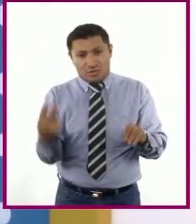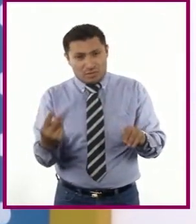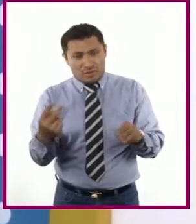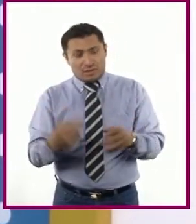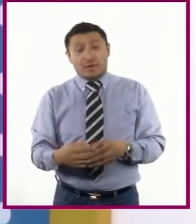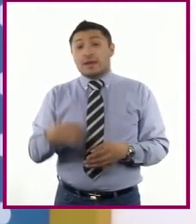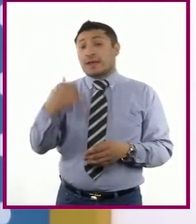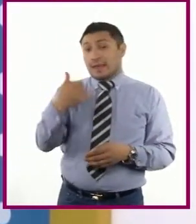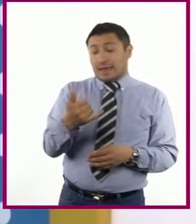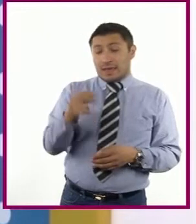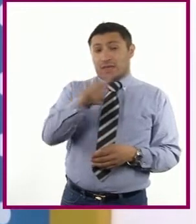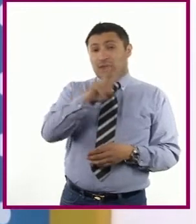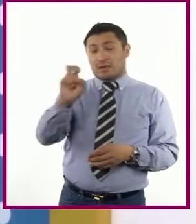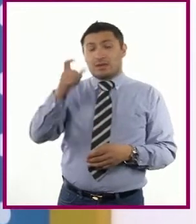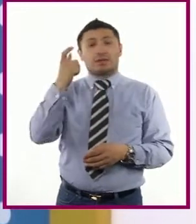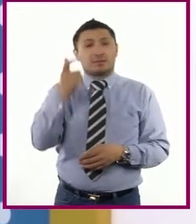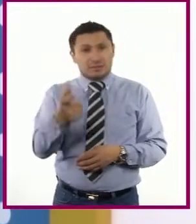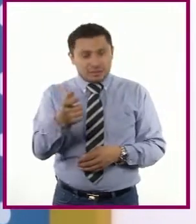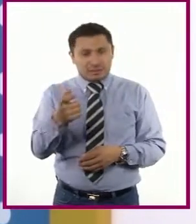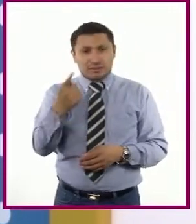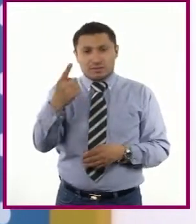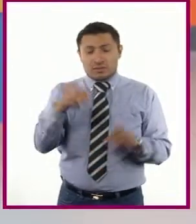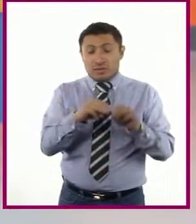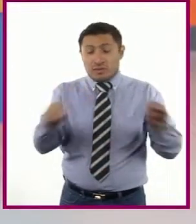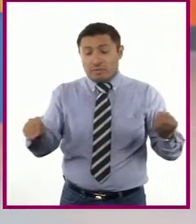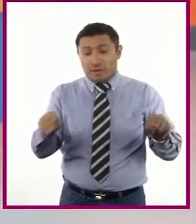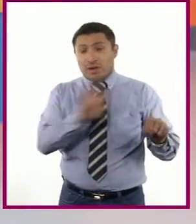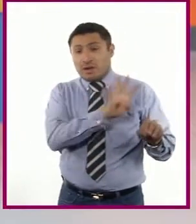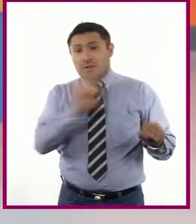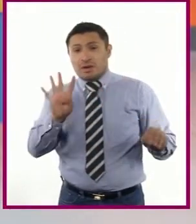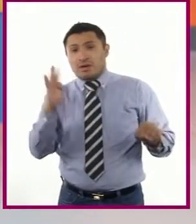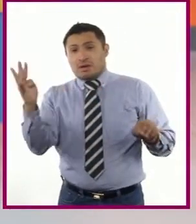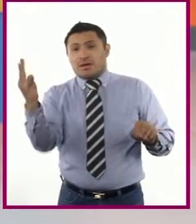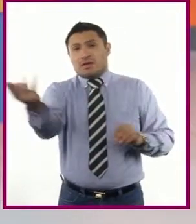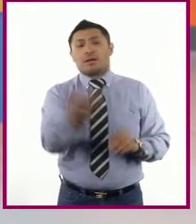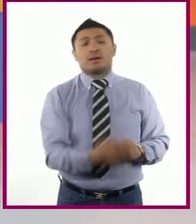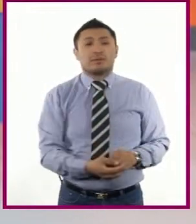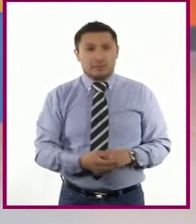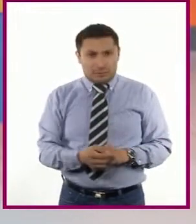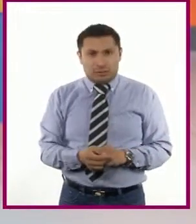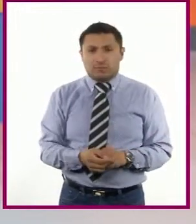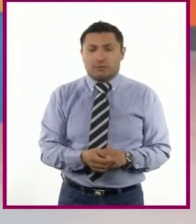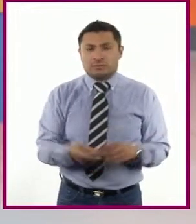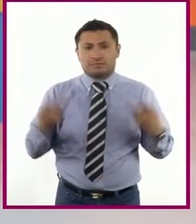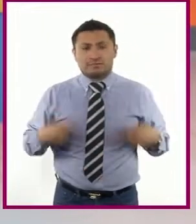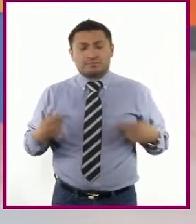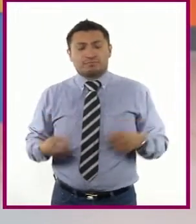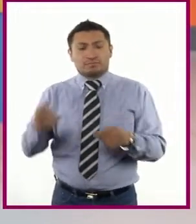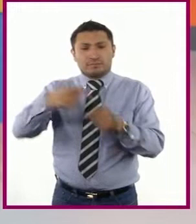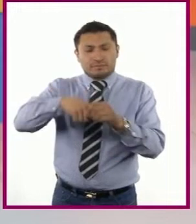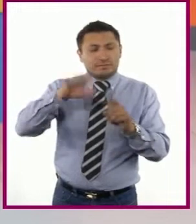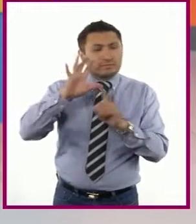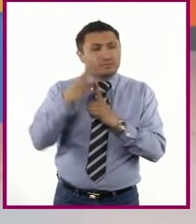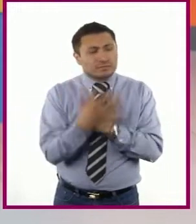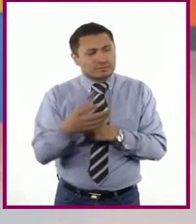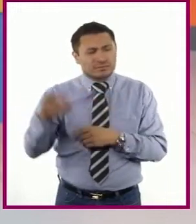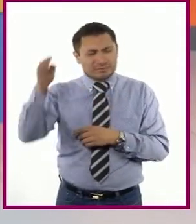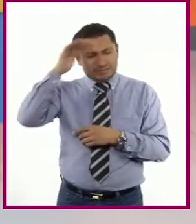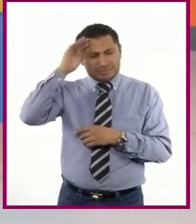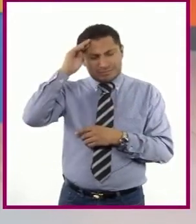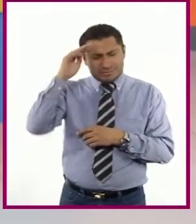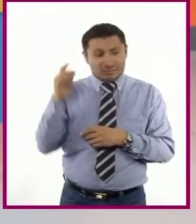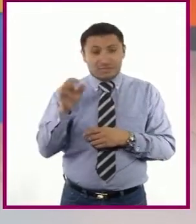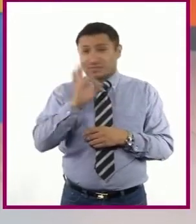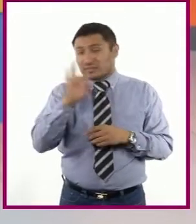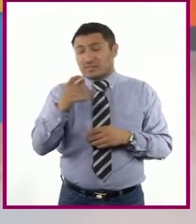y 200 pesos por metro lineal de cerco. Los integrantes del comité se preguntan si es suficiente el